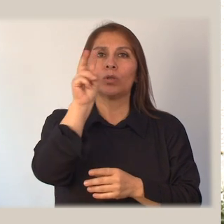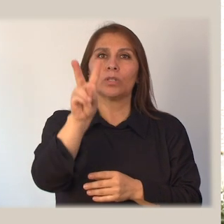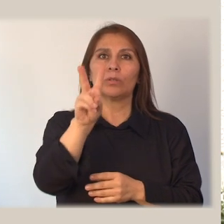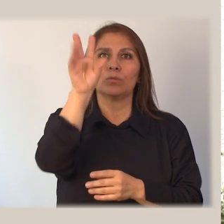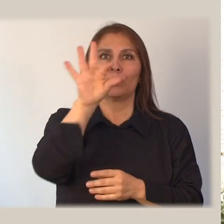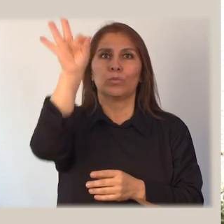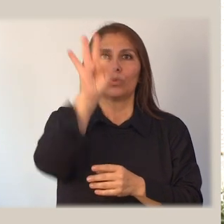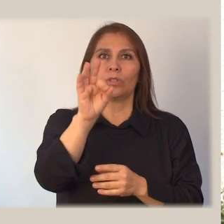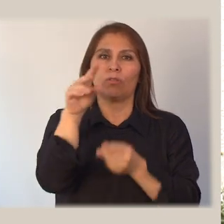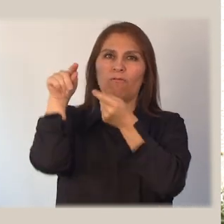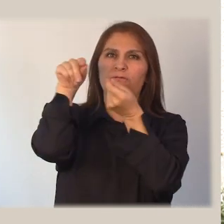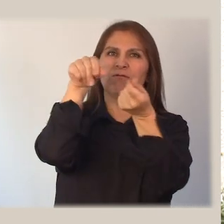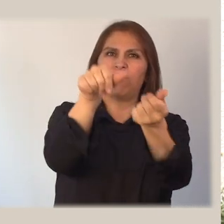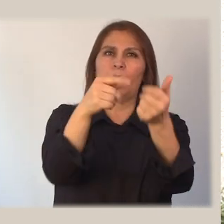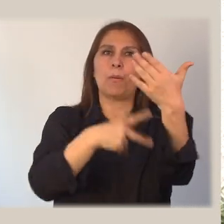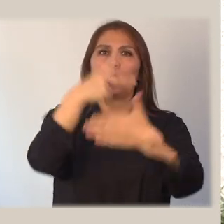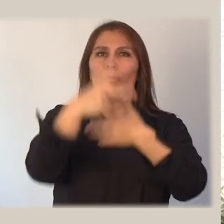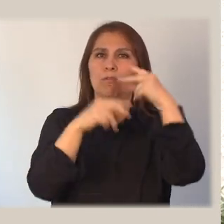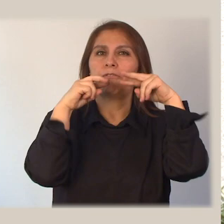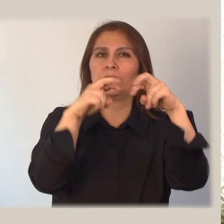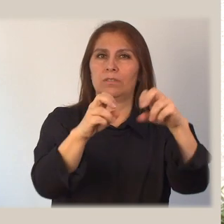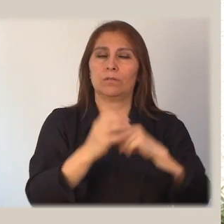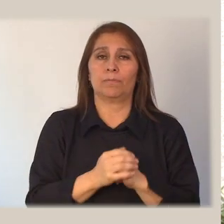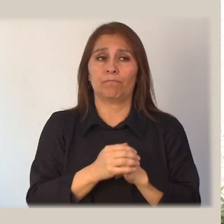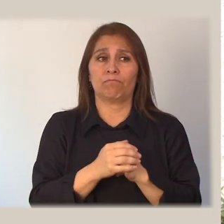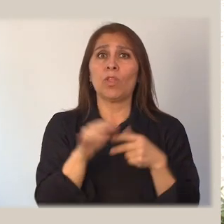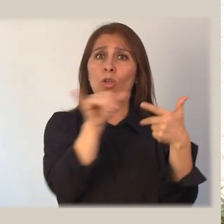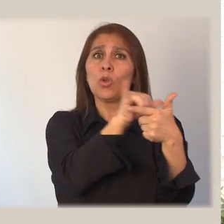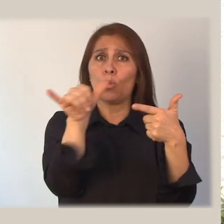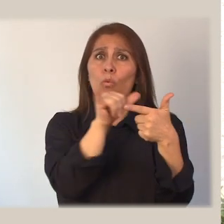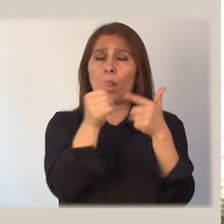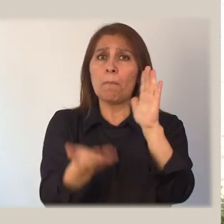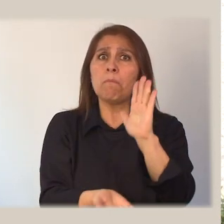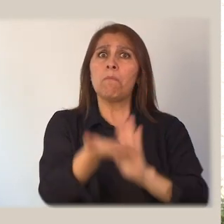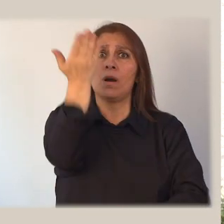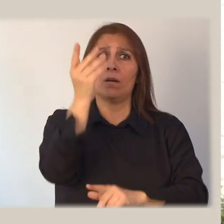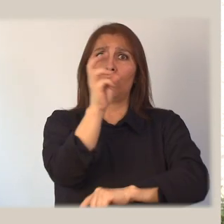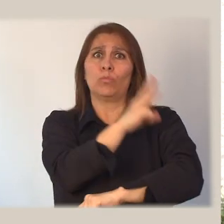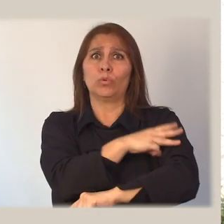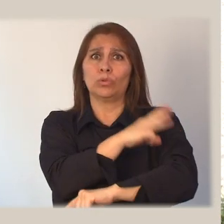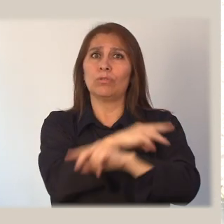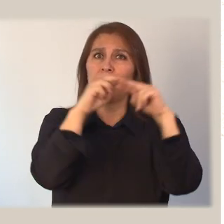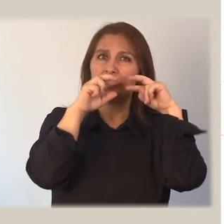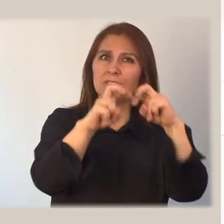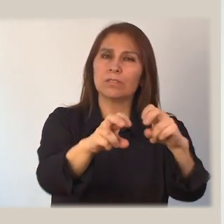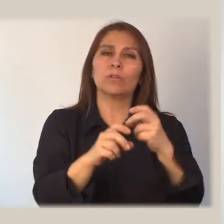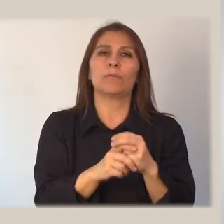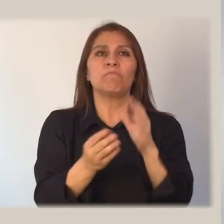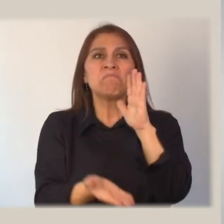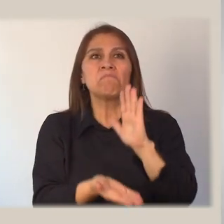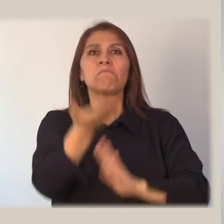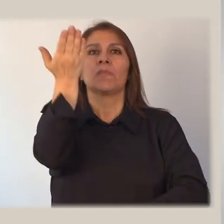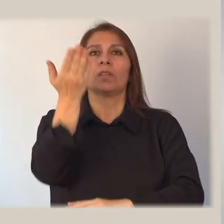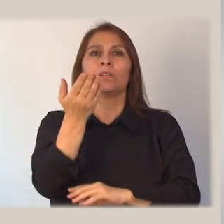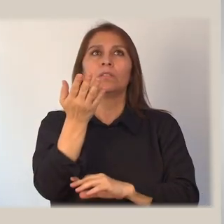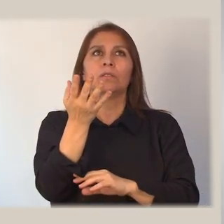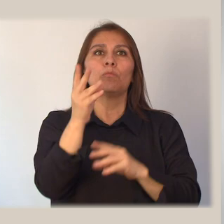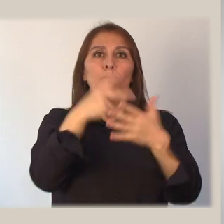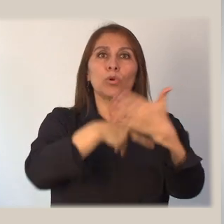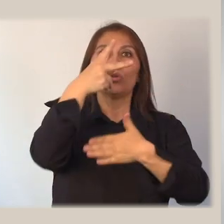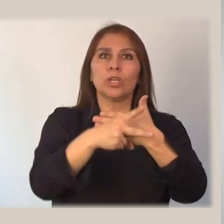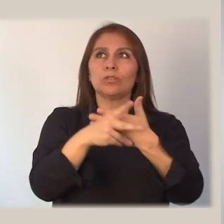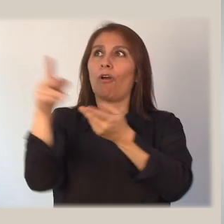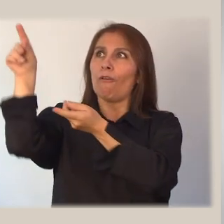Por ejemplo, la universidad incrementó en un 52% la inversión en proyectos de investigación. Hubo también un aumento significativo